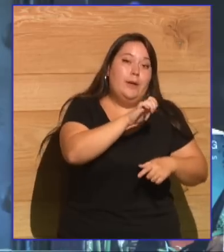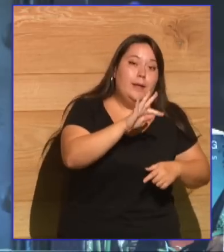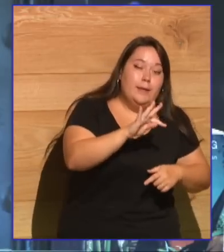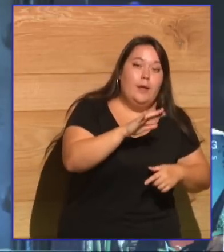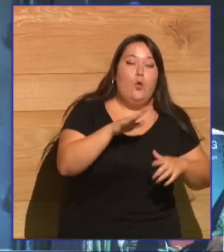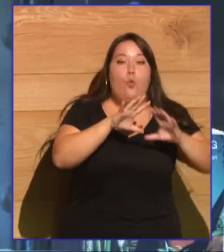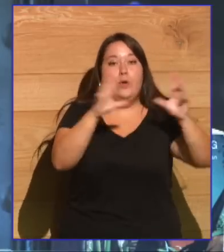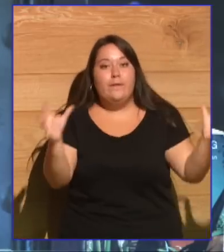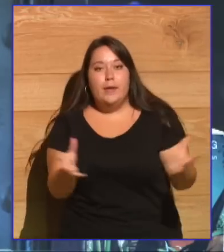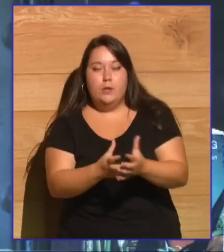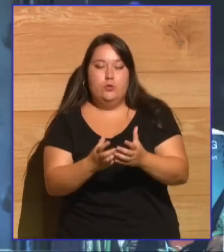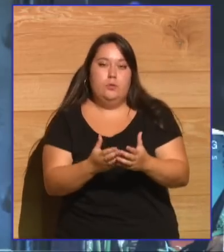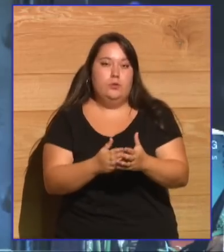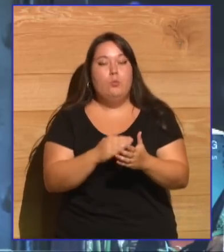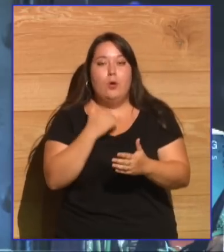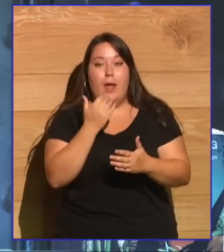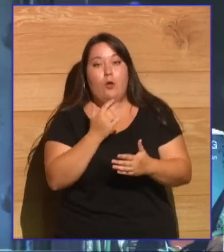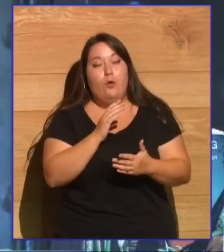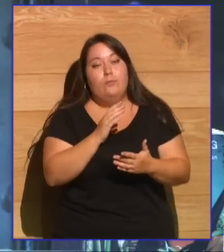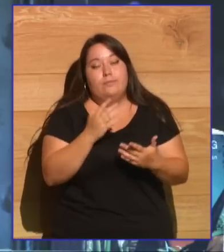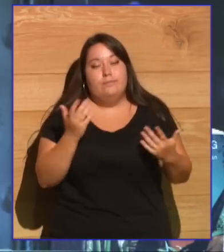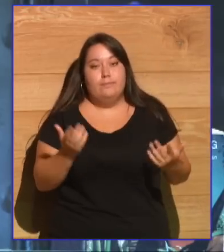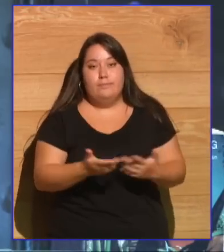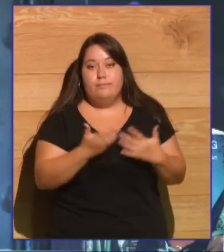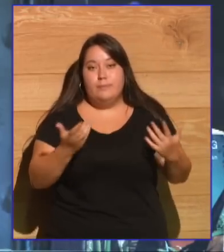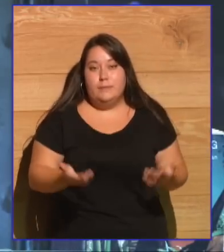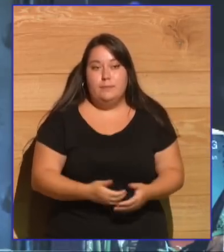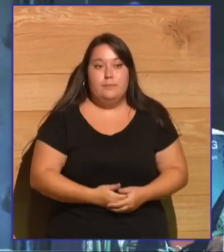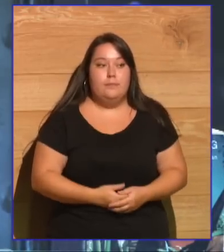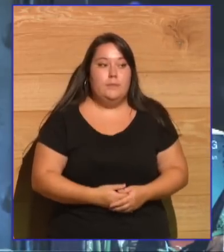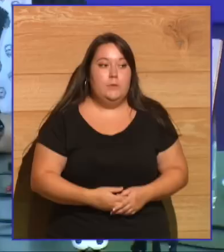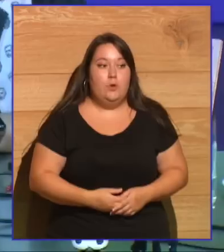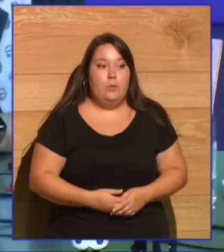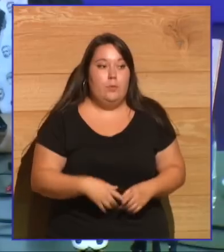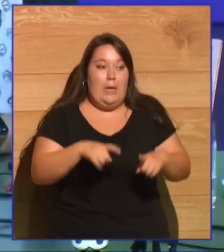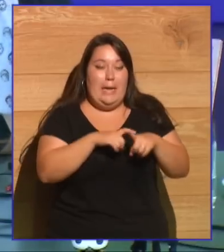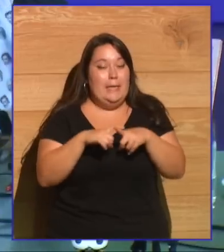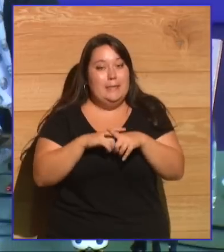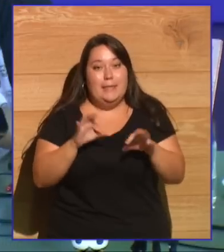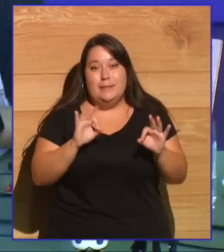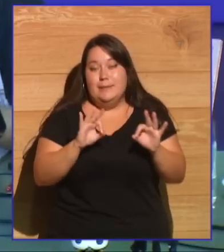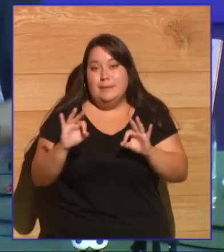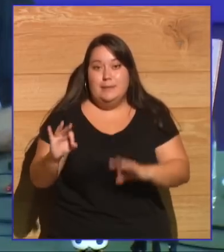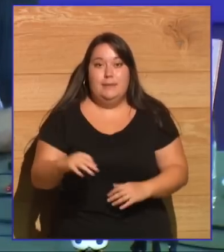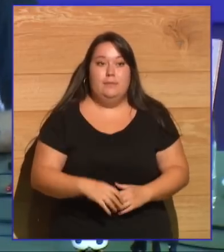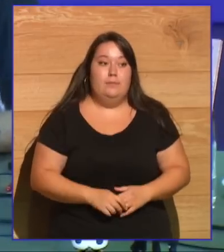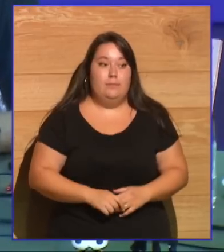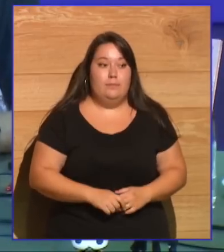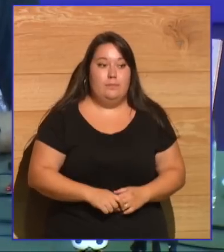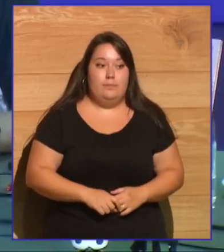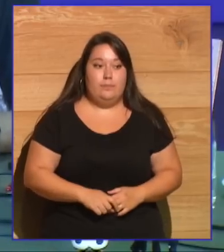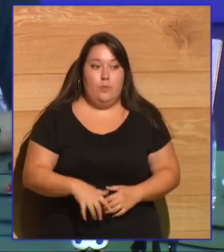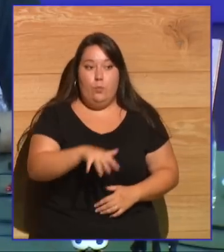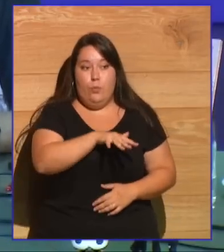universo es la cara b un poco de hetero en todos los aspectos pasando en la casa aún nos ha pasando el barrio de spielberg y